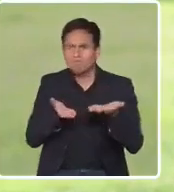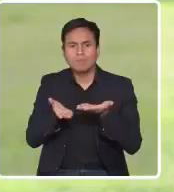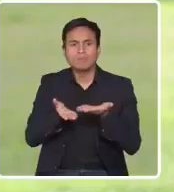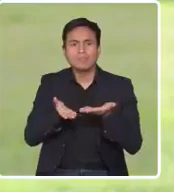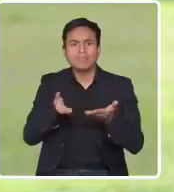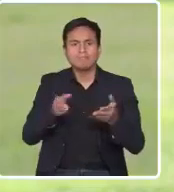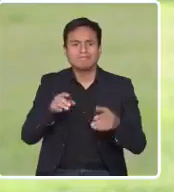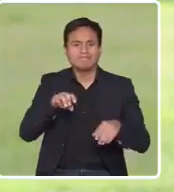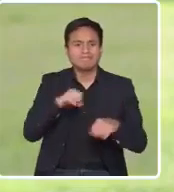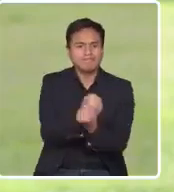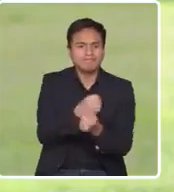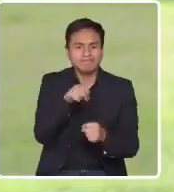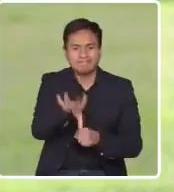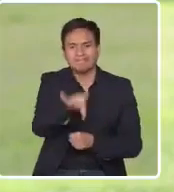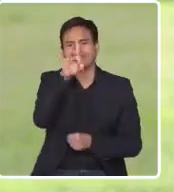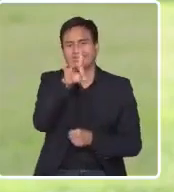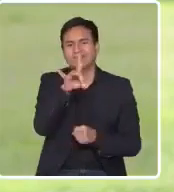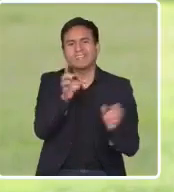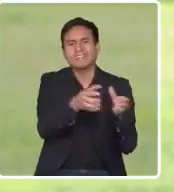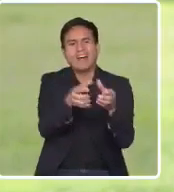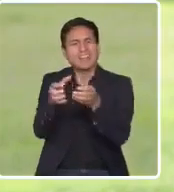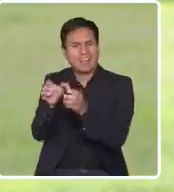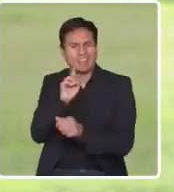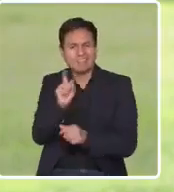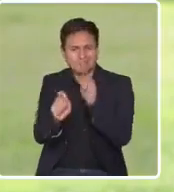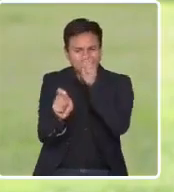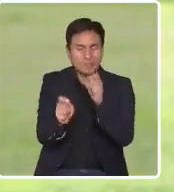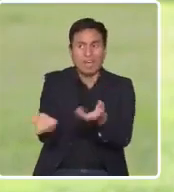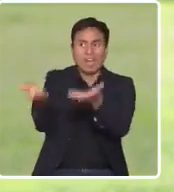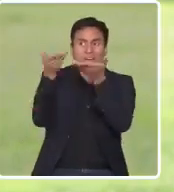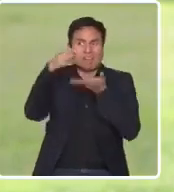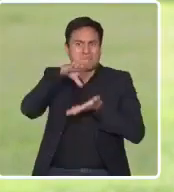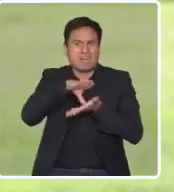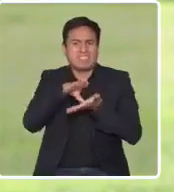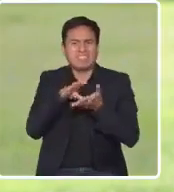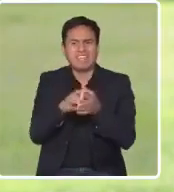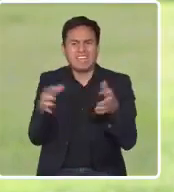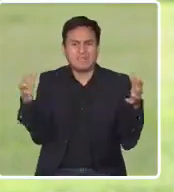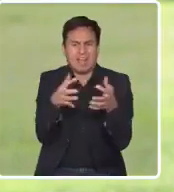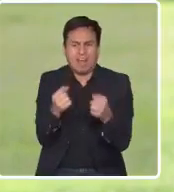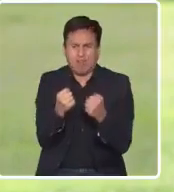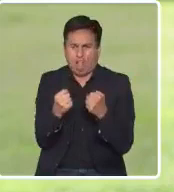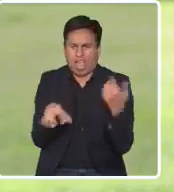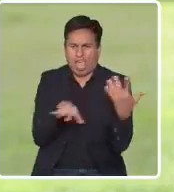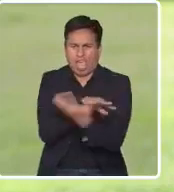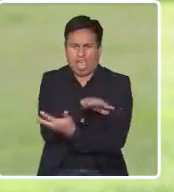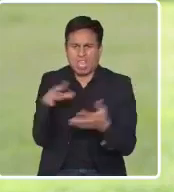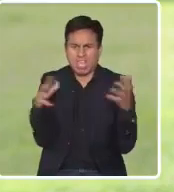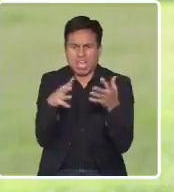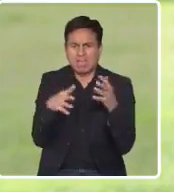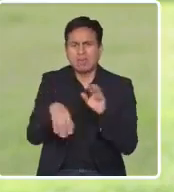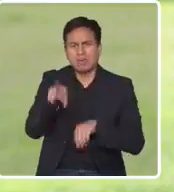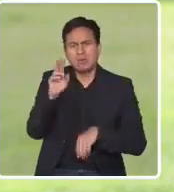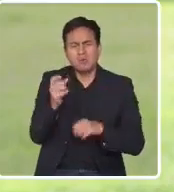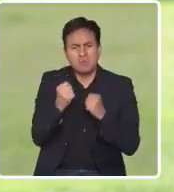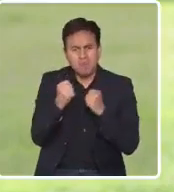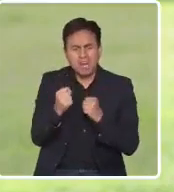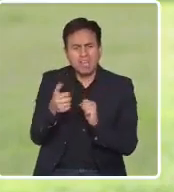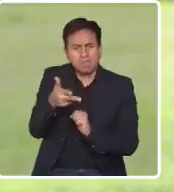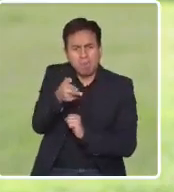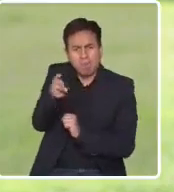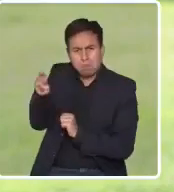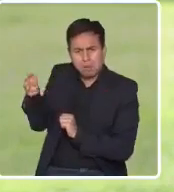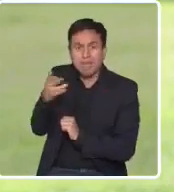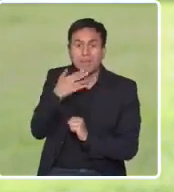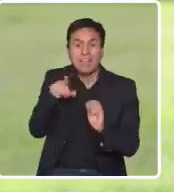para desbaratar este tipo de bandas que son las que han traído al país esta criminalidad más violenta con mucha presencia de armas de fuego,